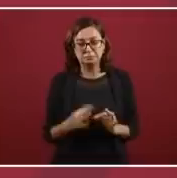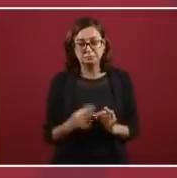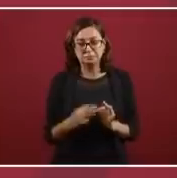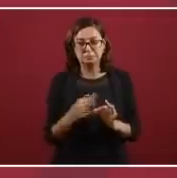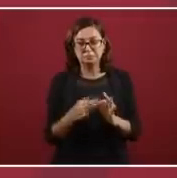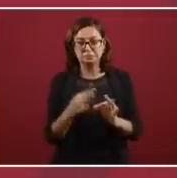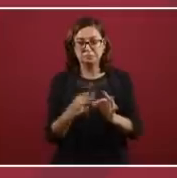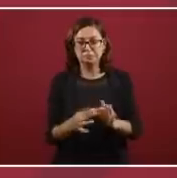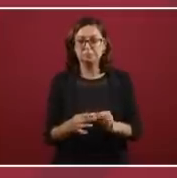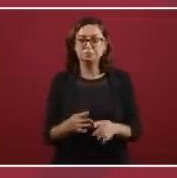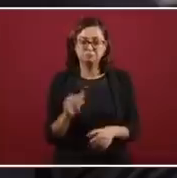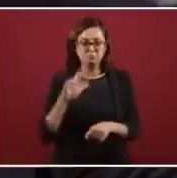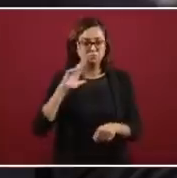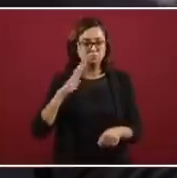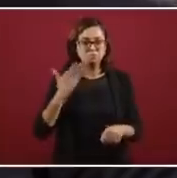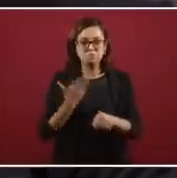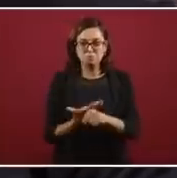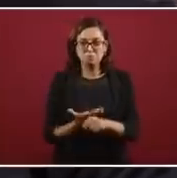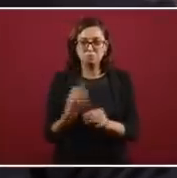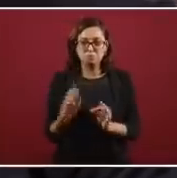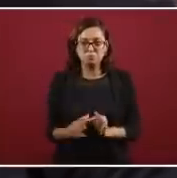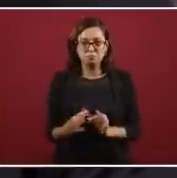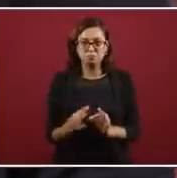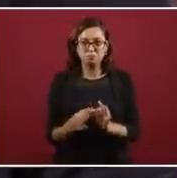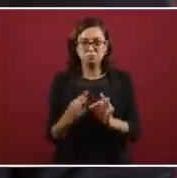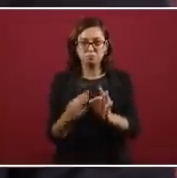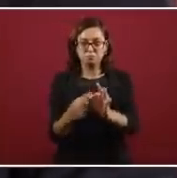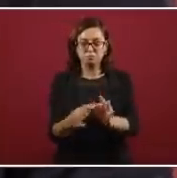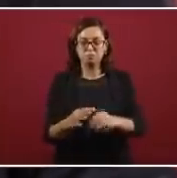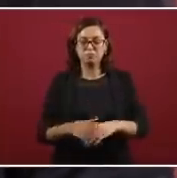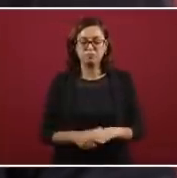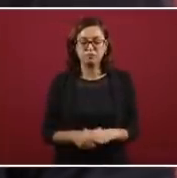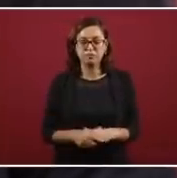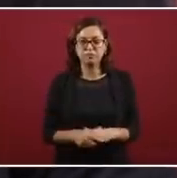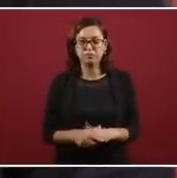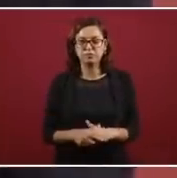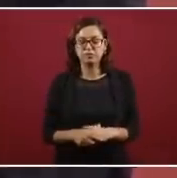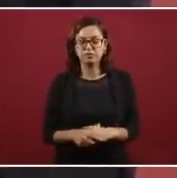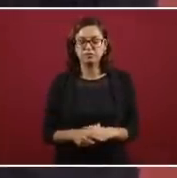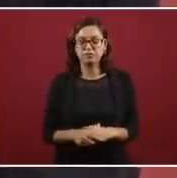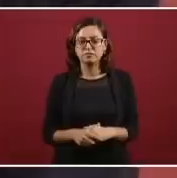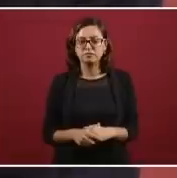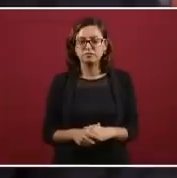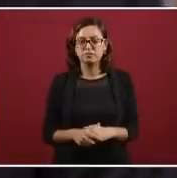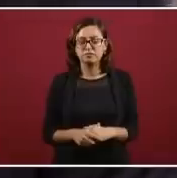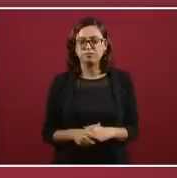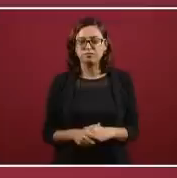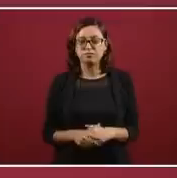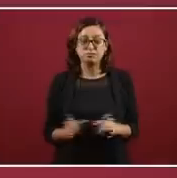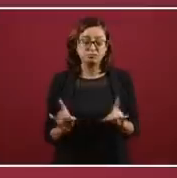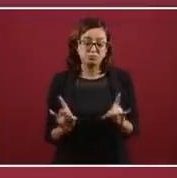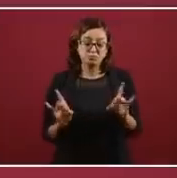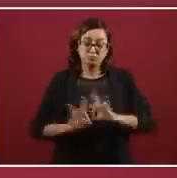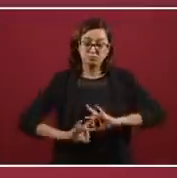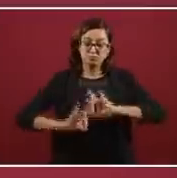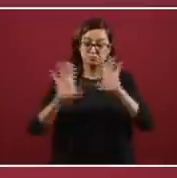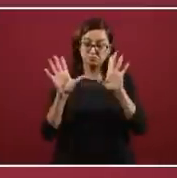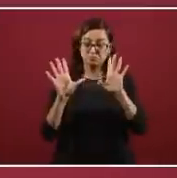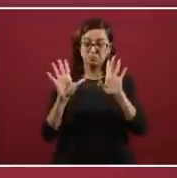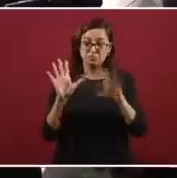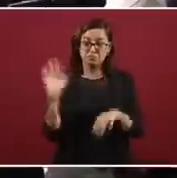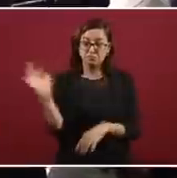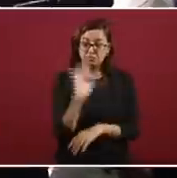están cumpliendo con su responsabilidad. Y cualquier cosa, pues que sea una